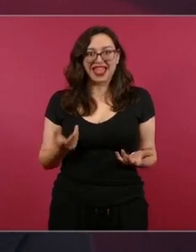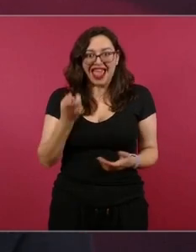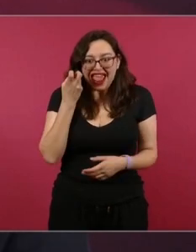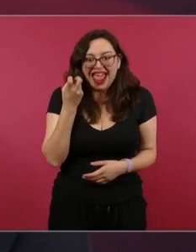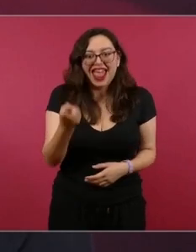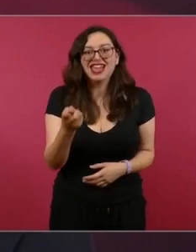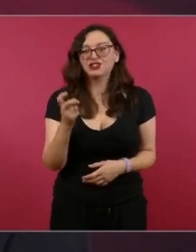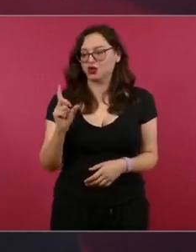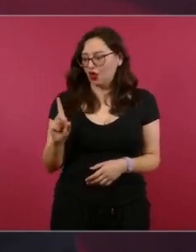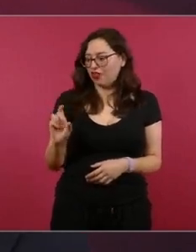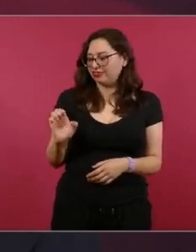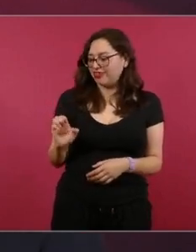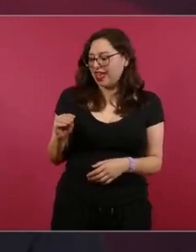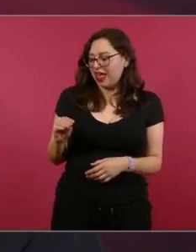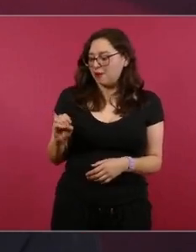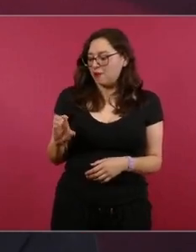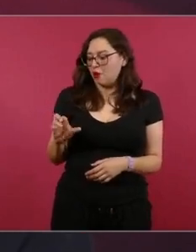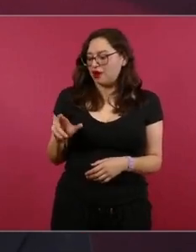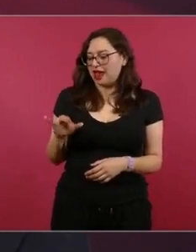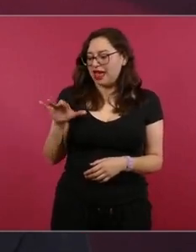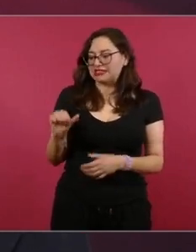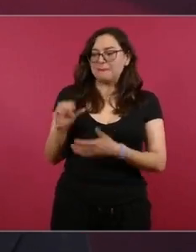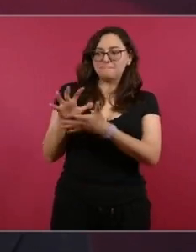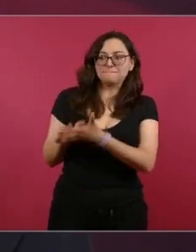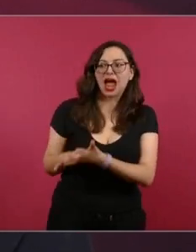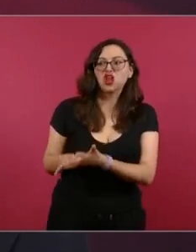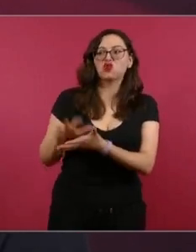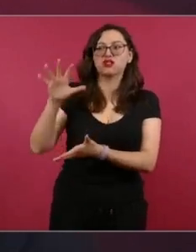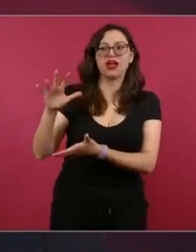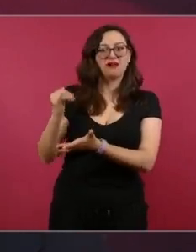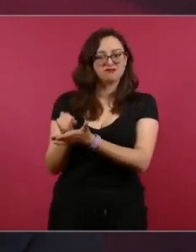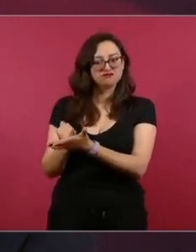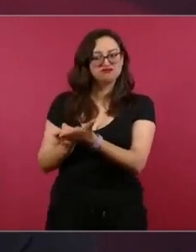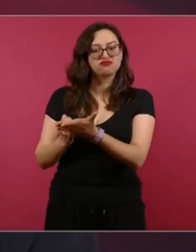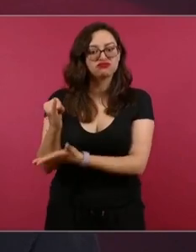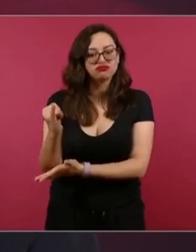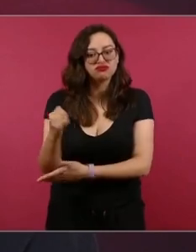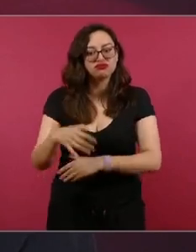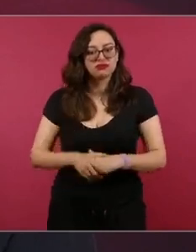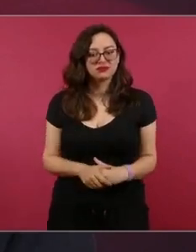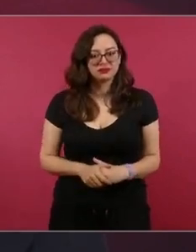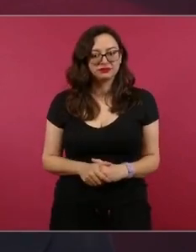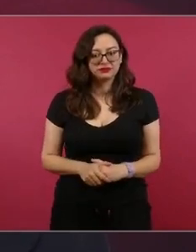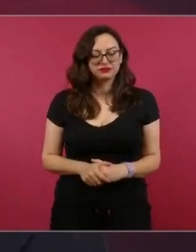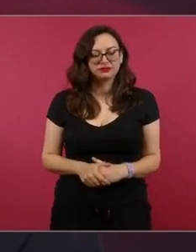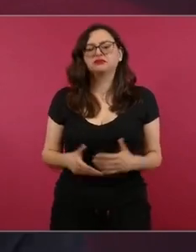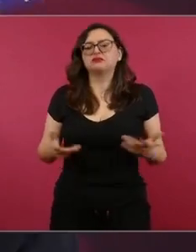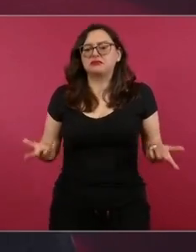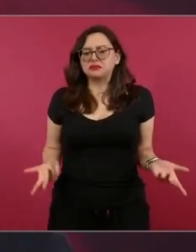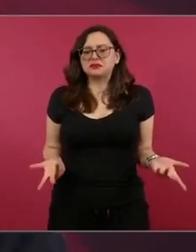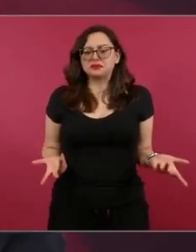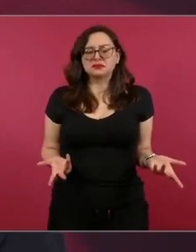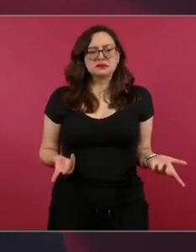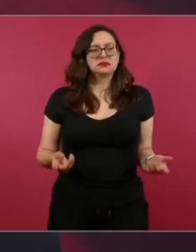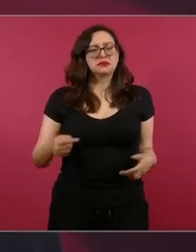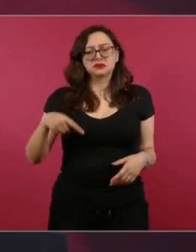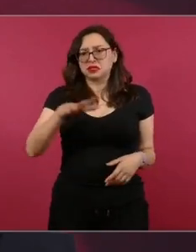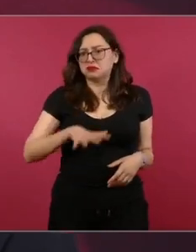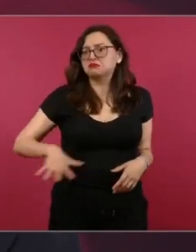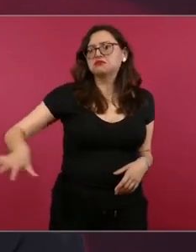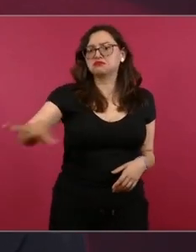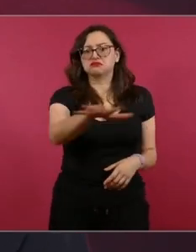Hay posturas distintas, porque así es también la democracia. Debe de haber pluralidad. No todos debemos estar pensando